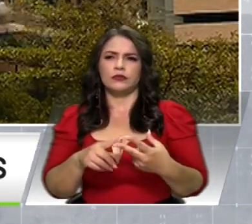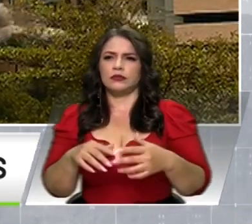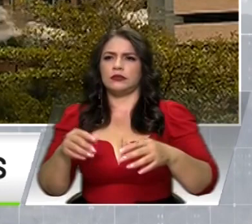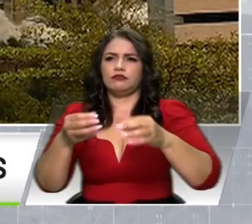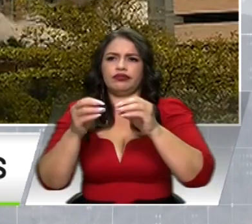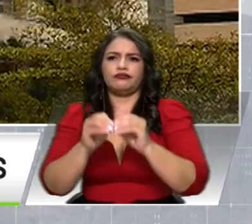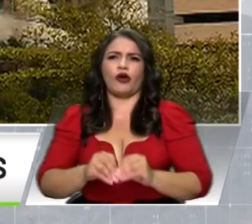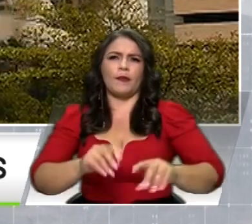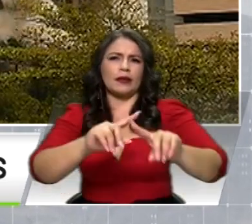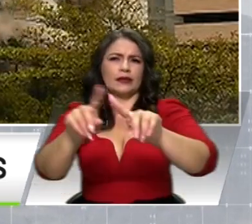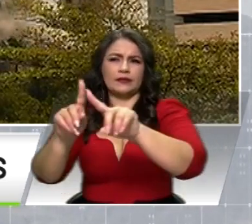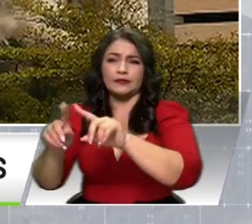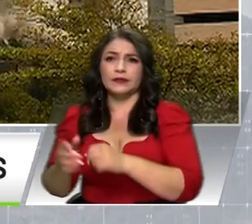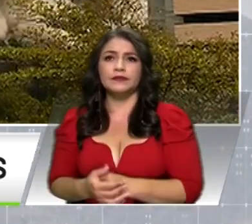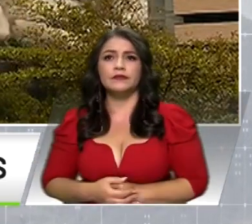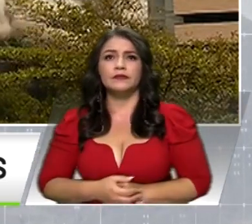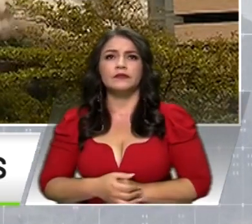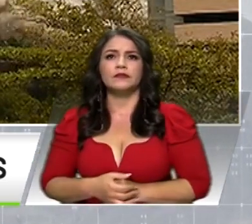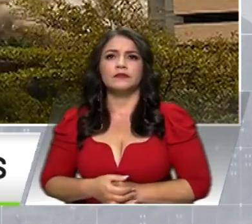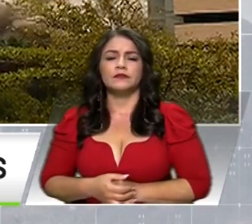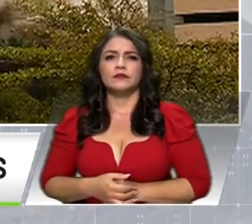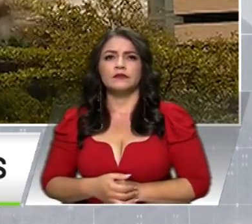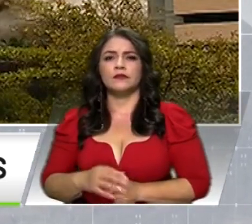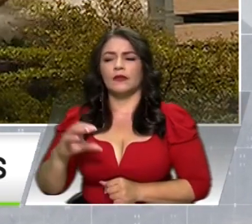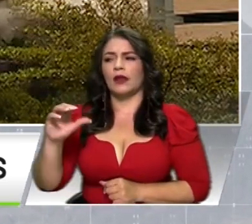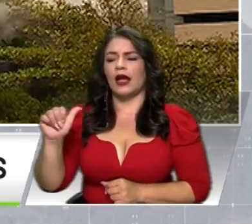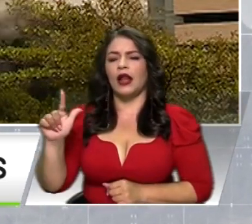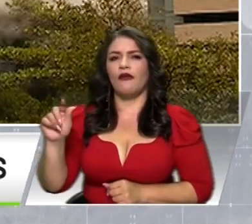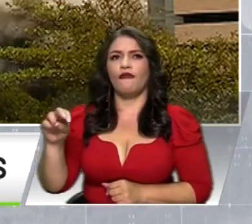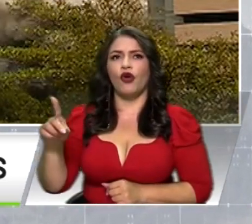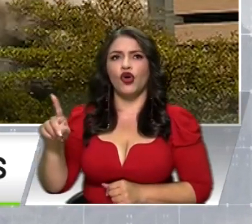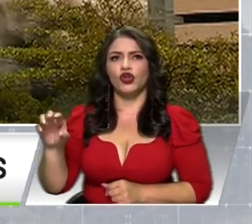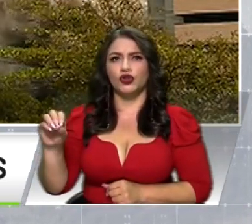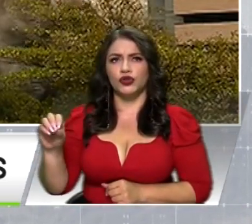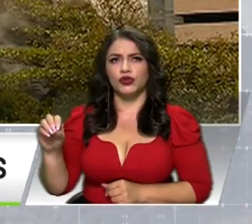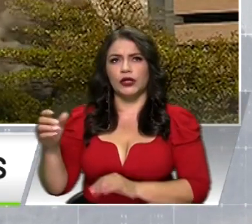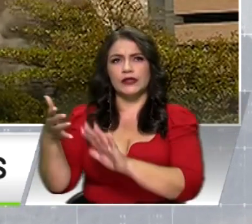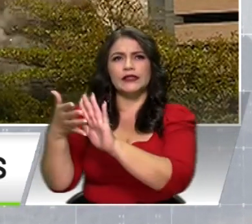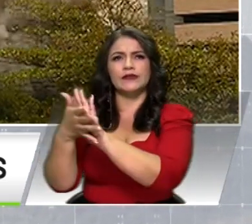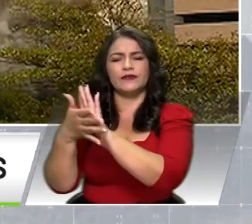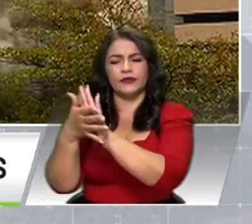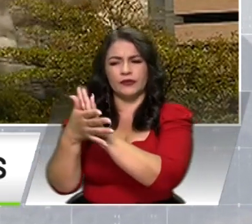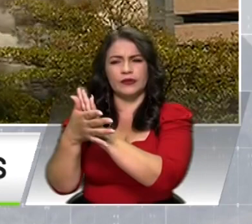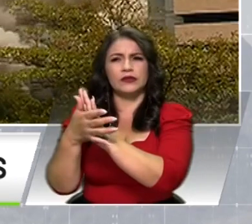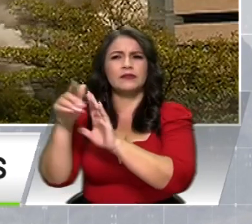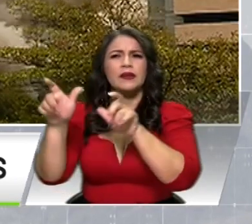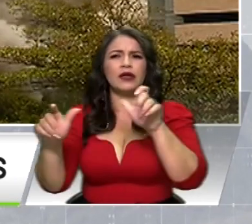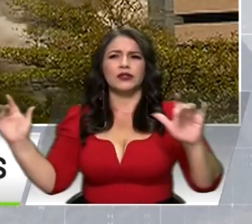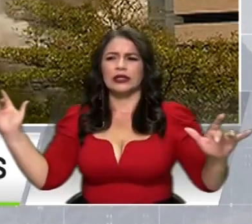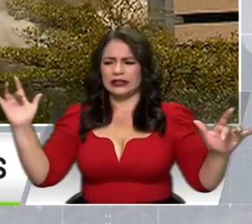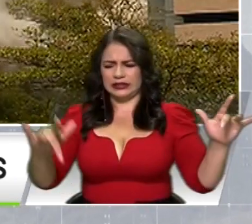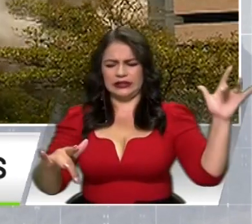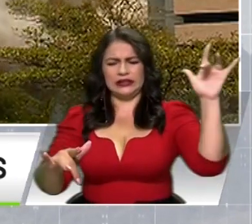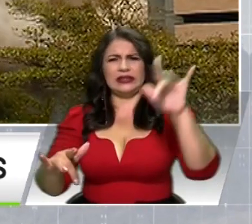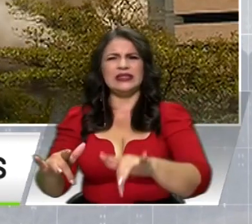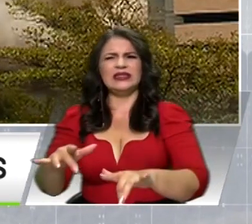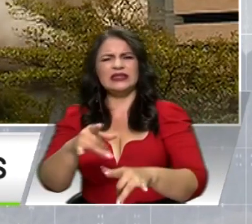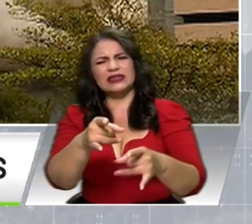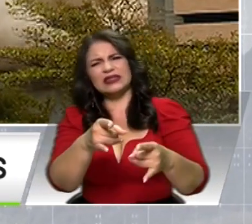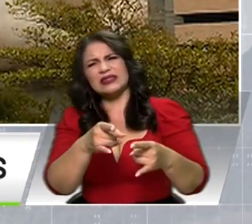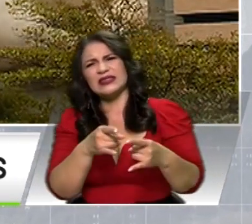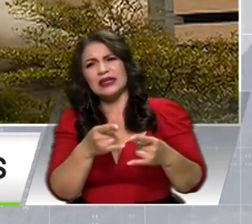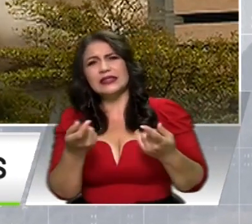desde otros ángulos. Alfonso Cárcamo tiene la historia también de las personas que llegaron hasta los